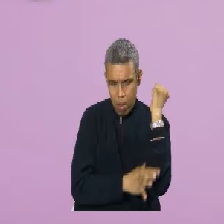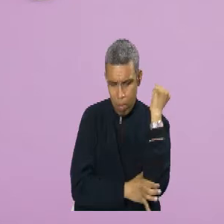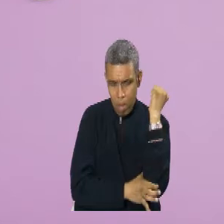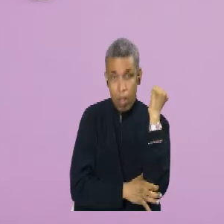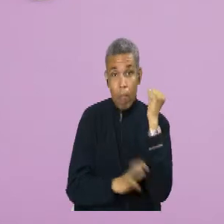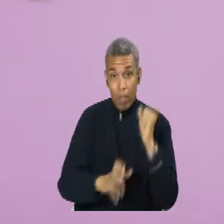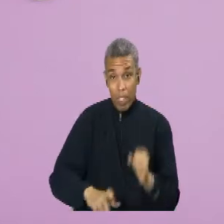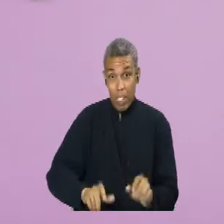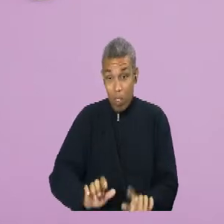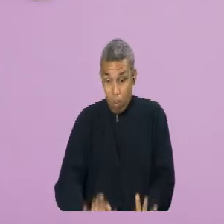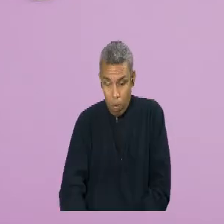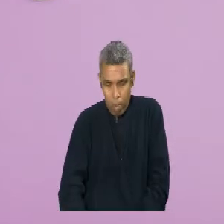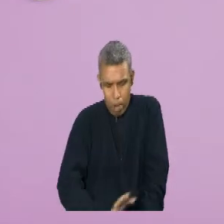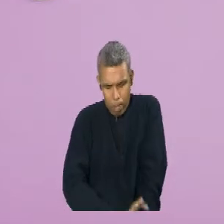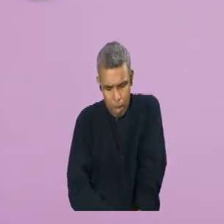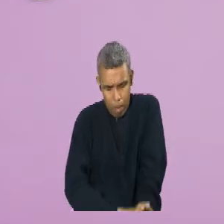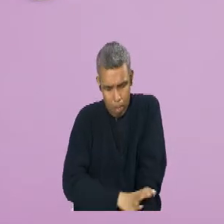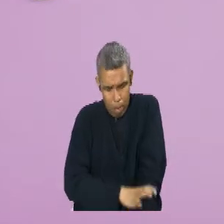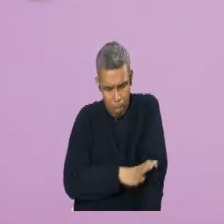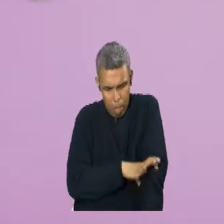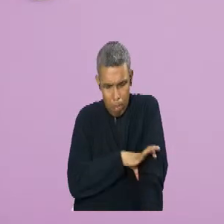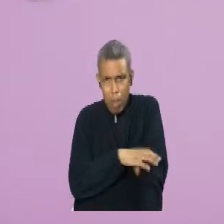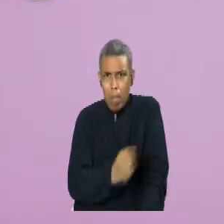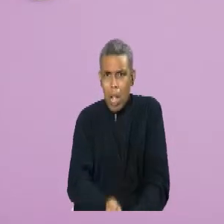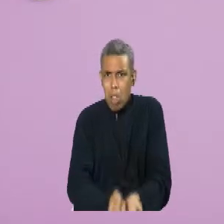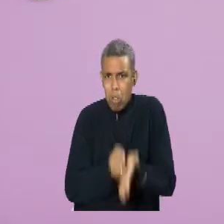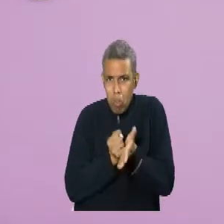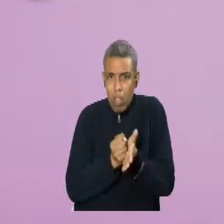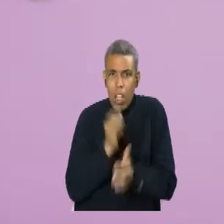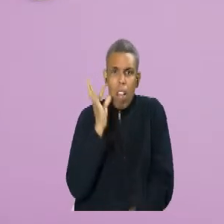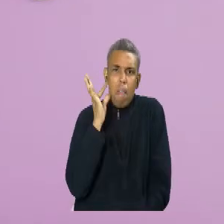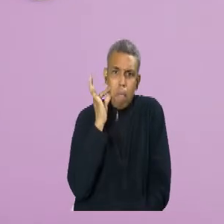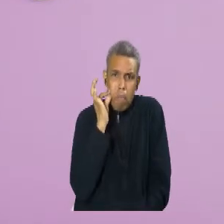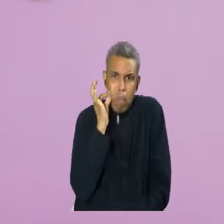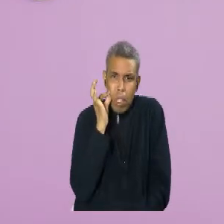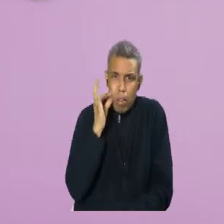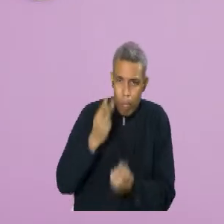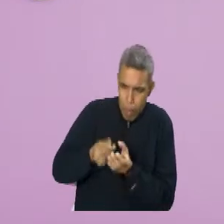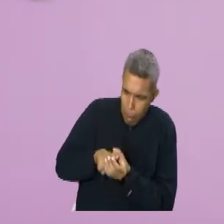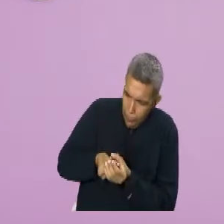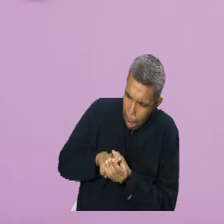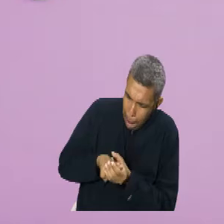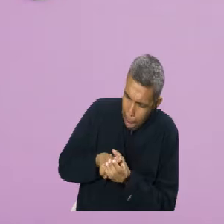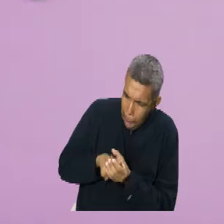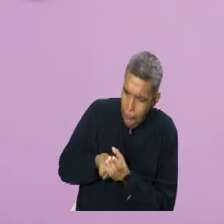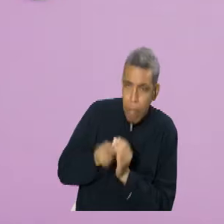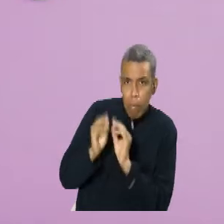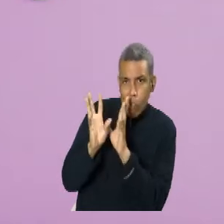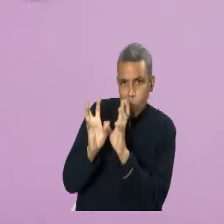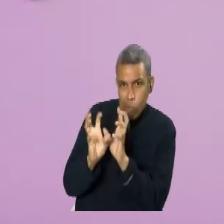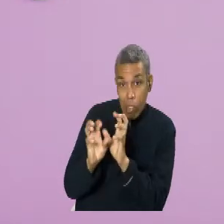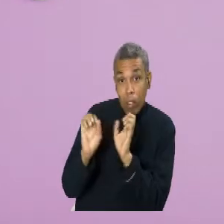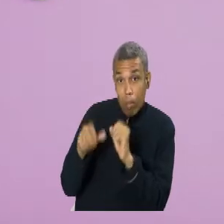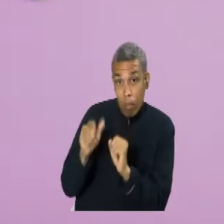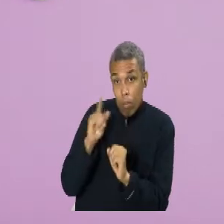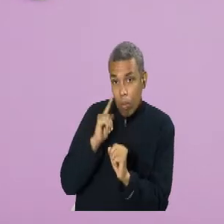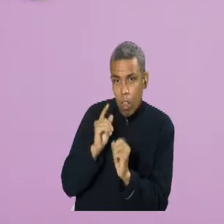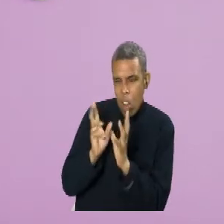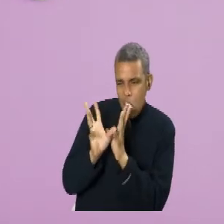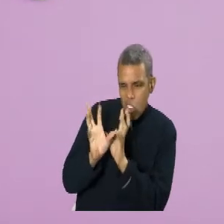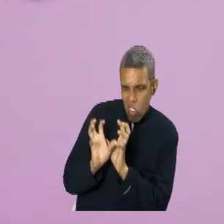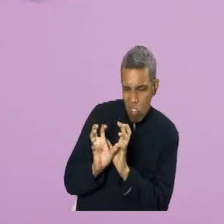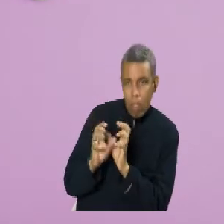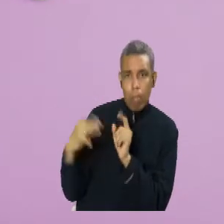profundamente en las células muertas que tenemos en la piel con nuestro efecto borrador, y lo que hace es que nos ayuda a disminuir las manchas que tenemos en la piel y